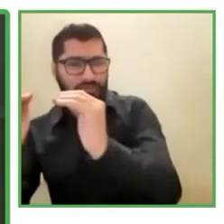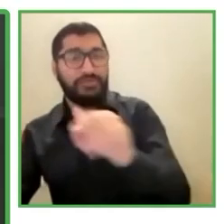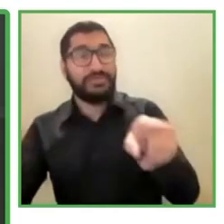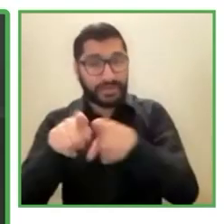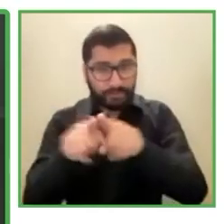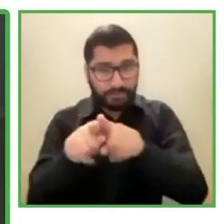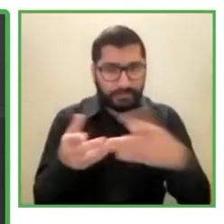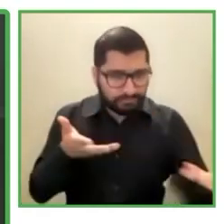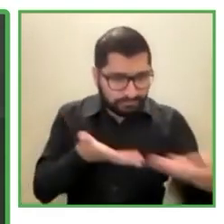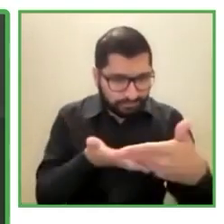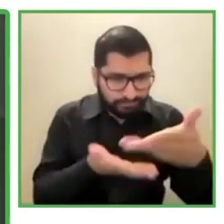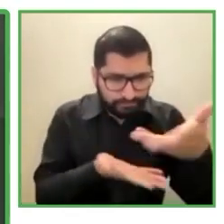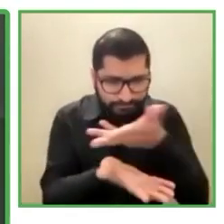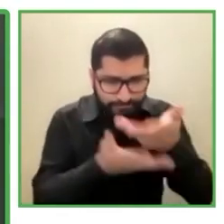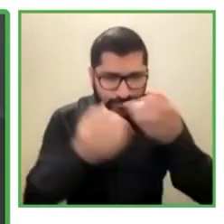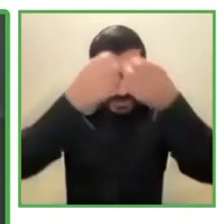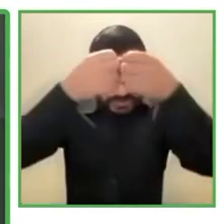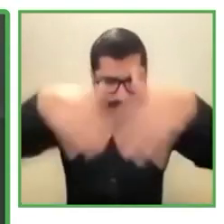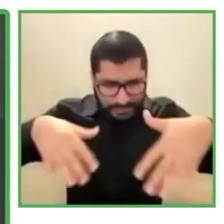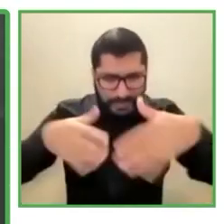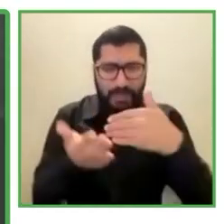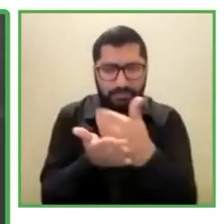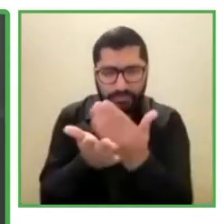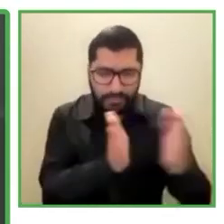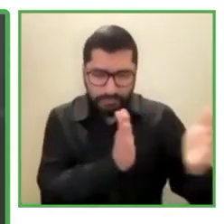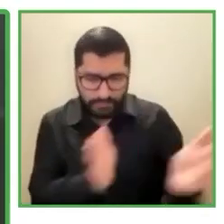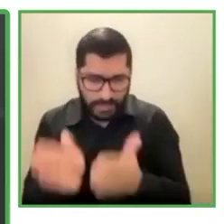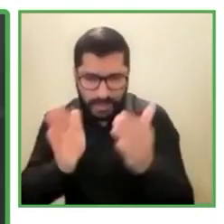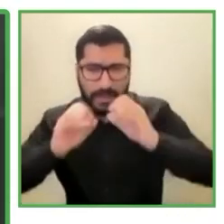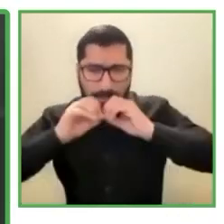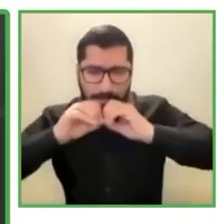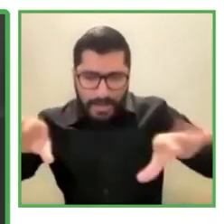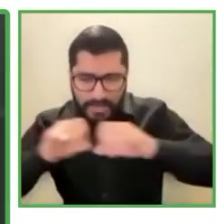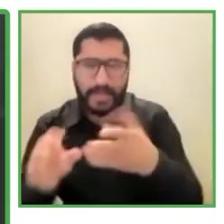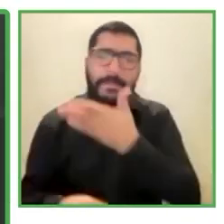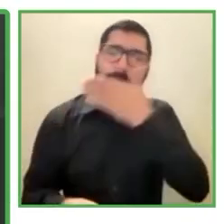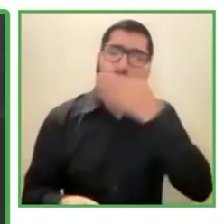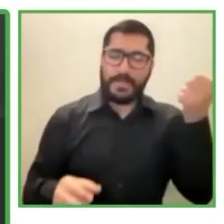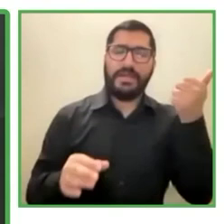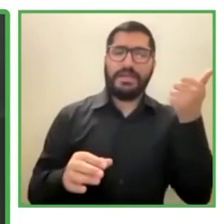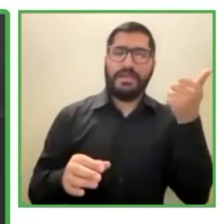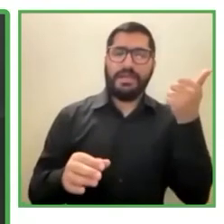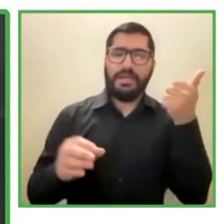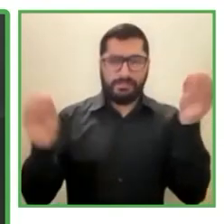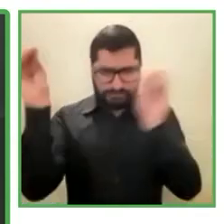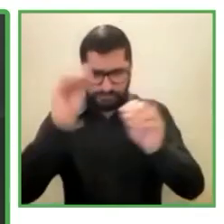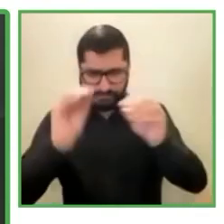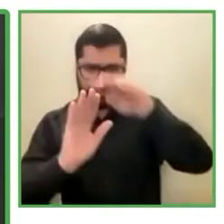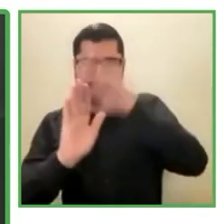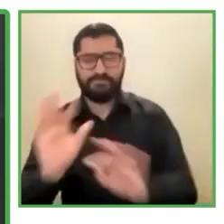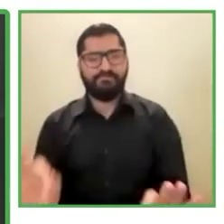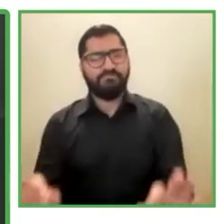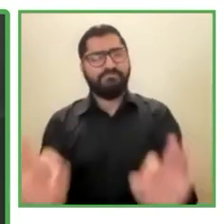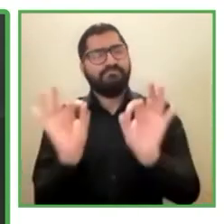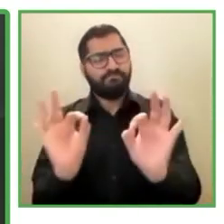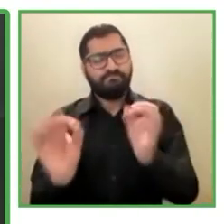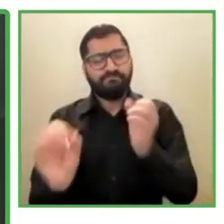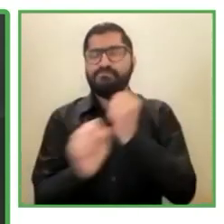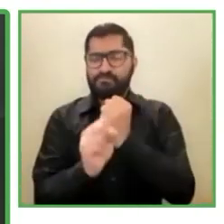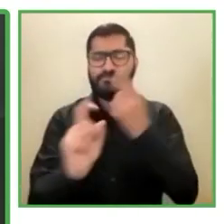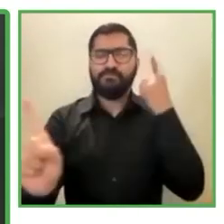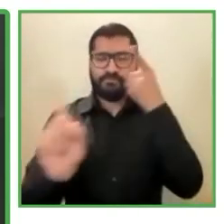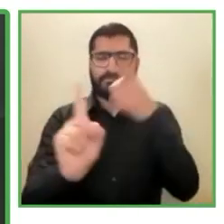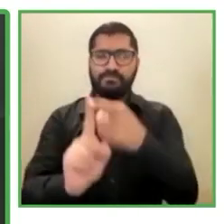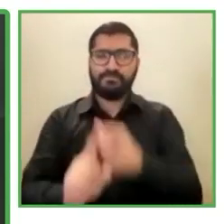mejores acondicionamientos razonables en el lugar de trabajo. Así también promovemos que las instituciones públicas